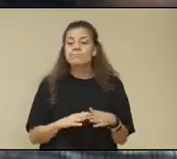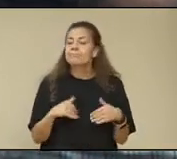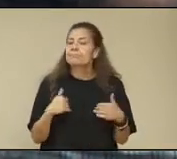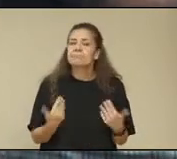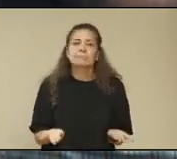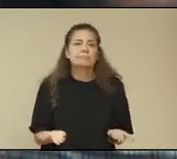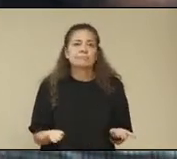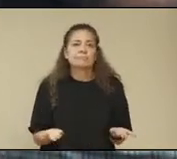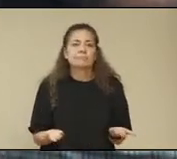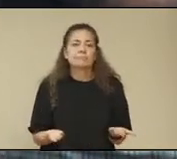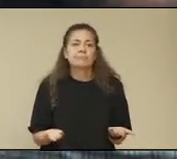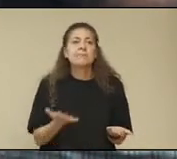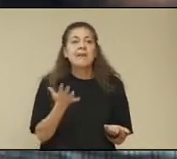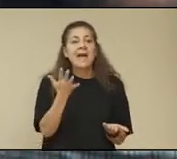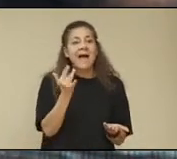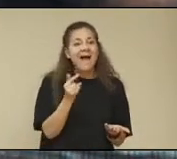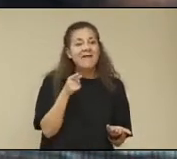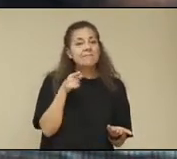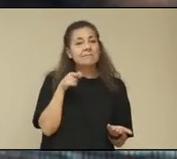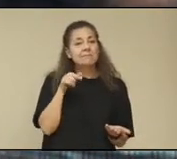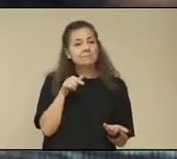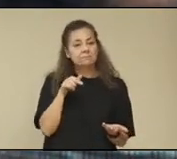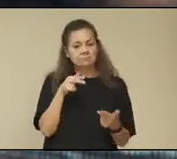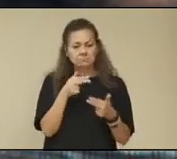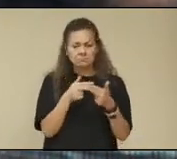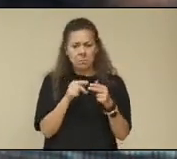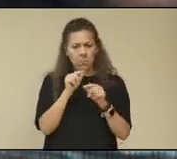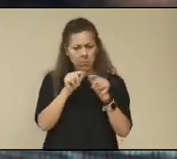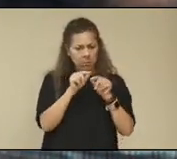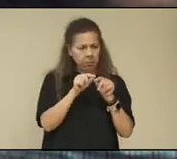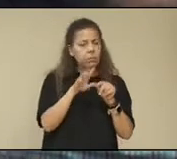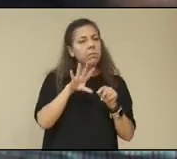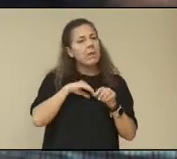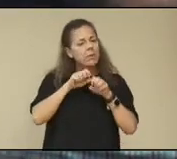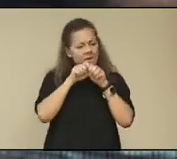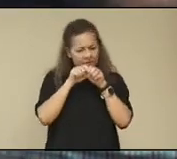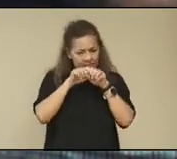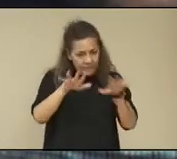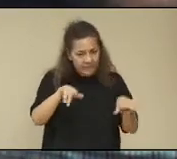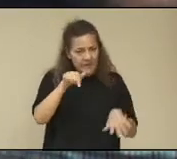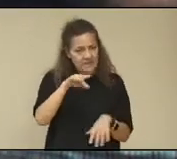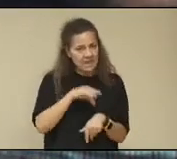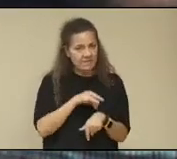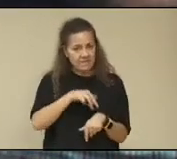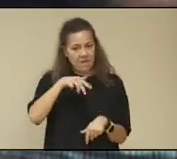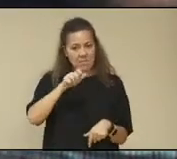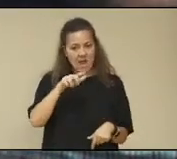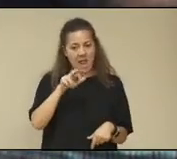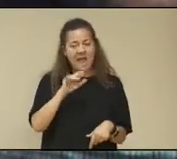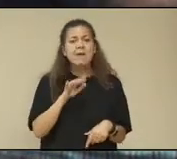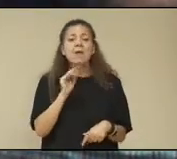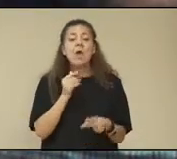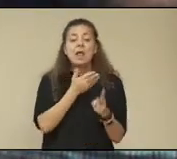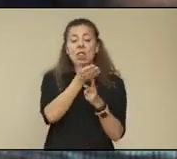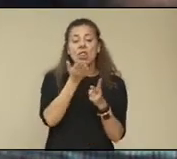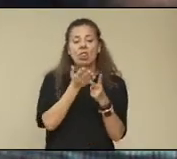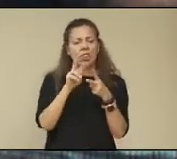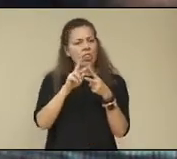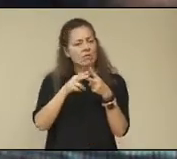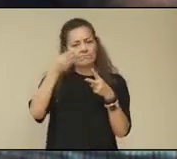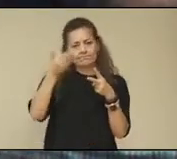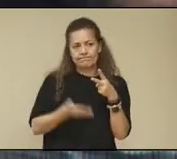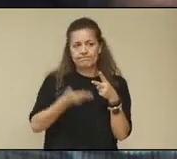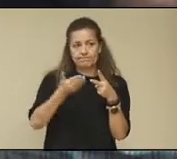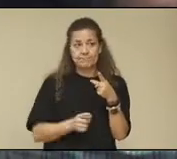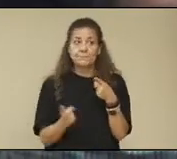Entonces, hay vectores anofelinos en todas partes que pueden transmitir la malaria. Pero hay 2 elementos clave.